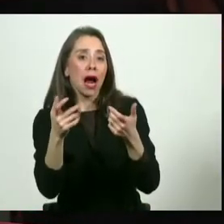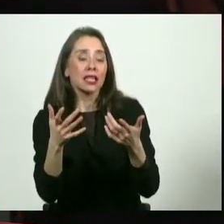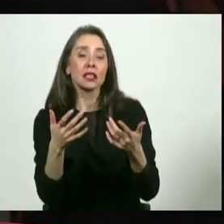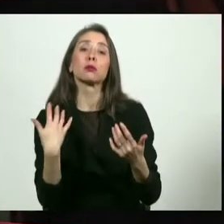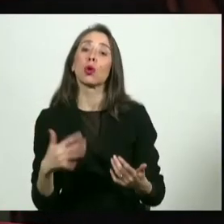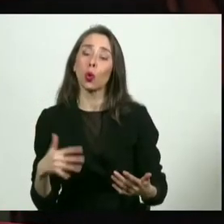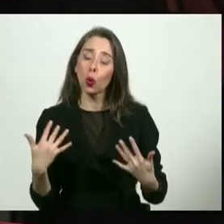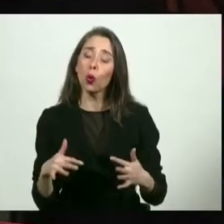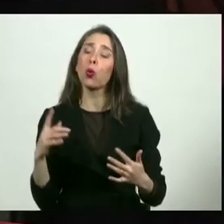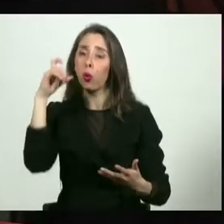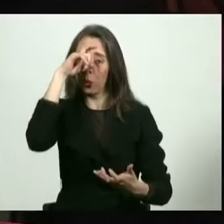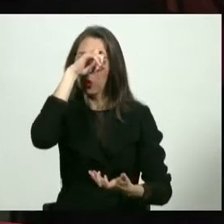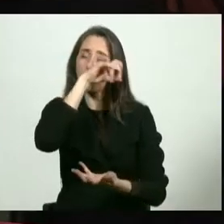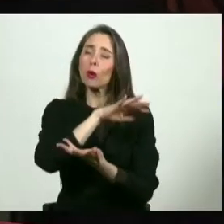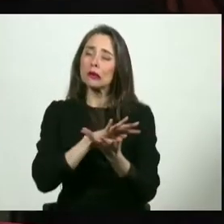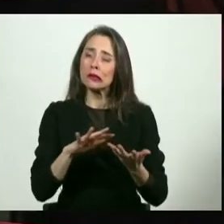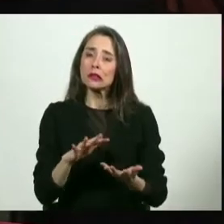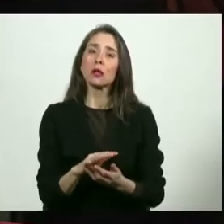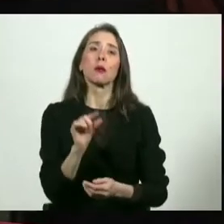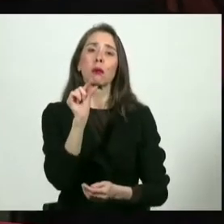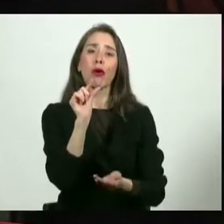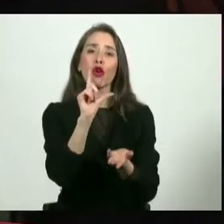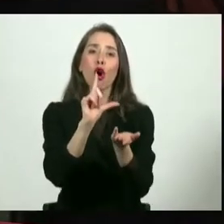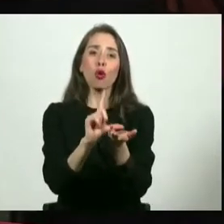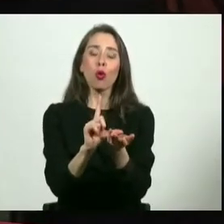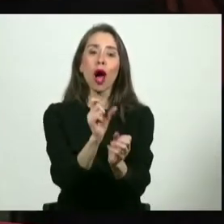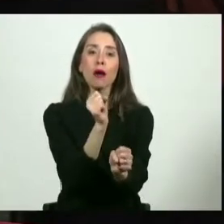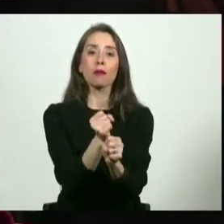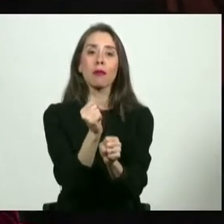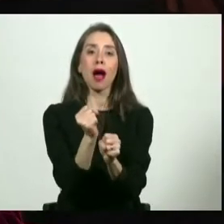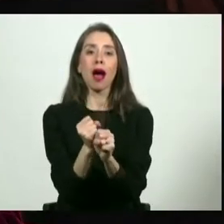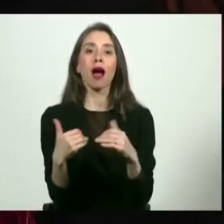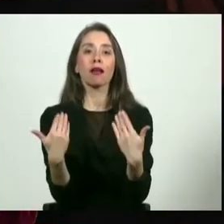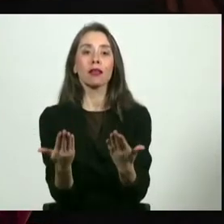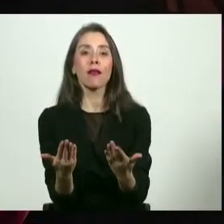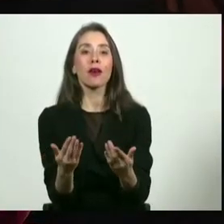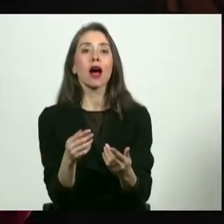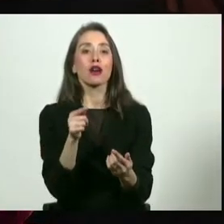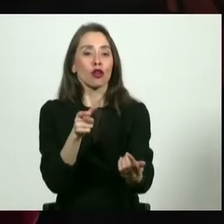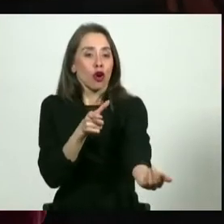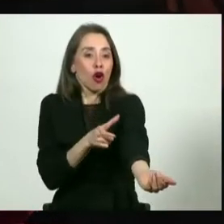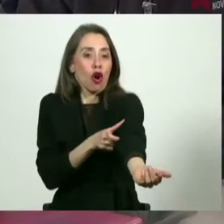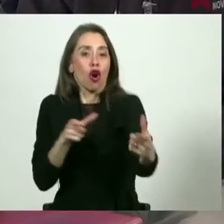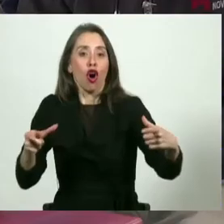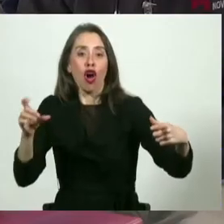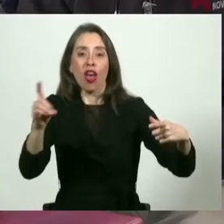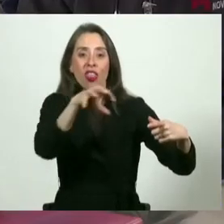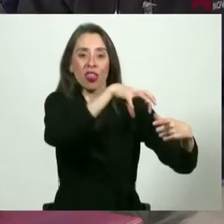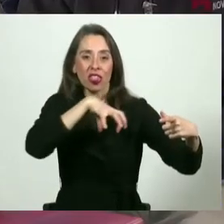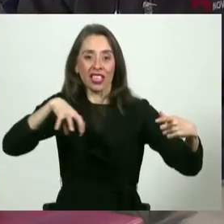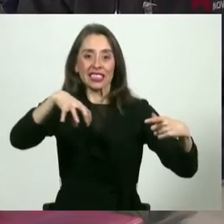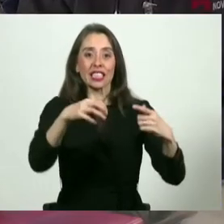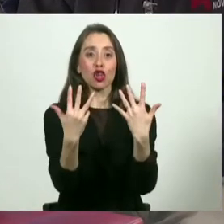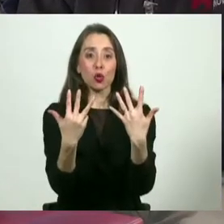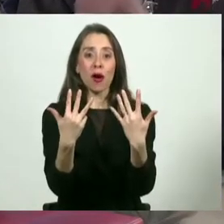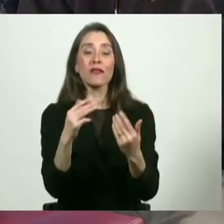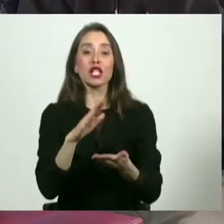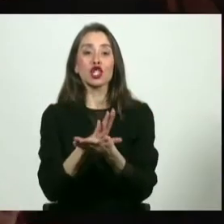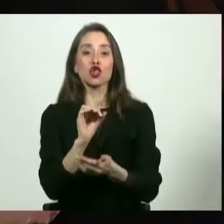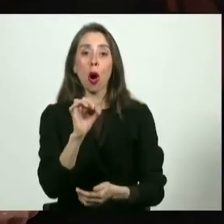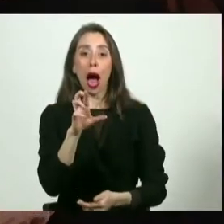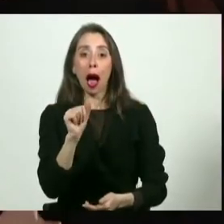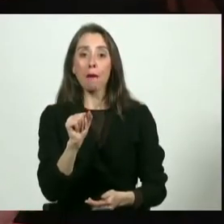muy complejo, hay pocos lugares de trabajo en el Distrito 9, que en la zona de la provincia de Choapa no hay,